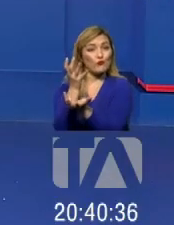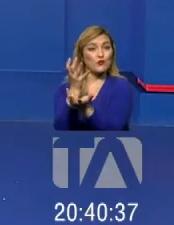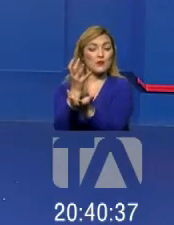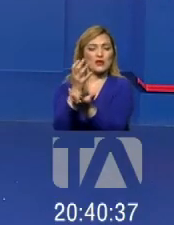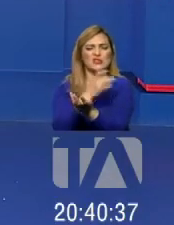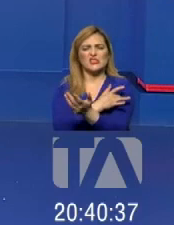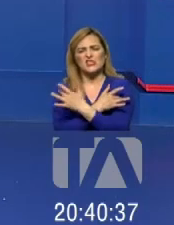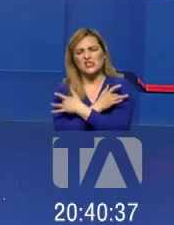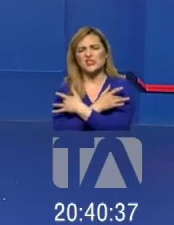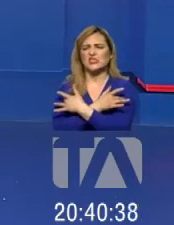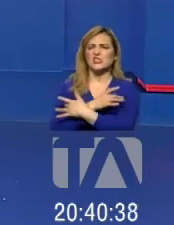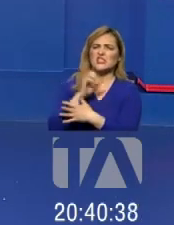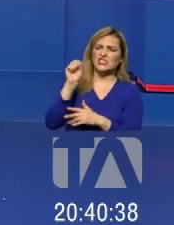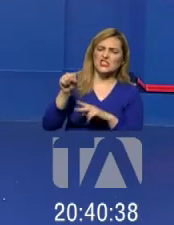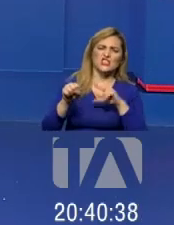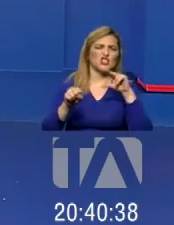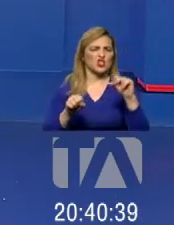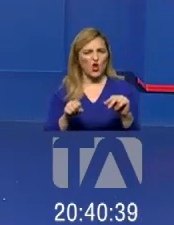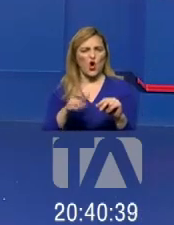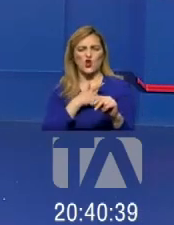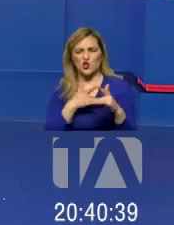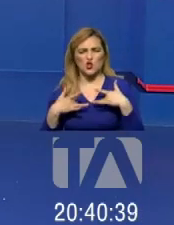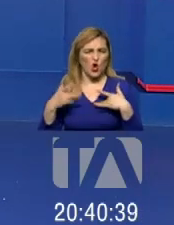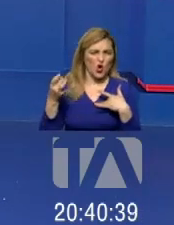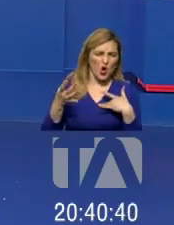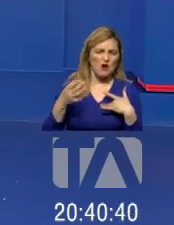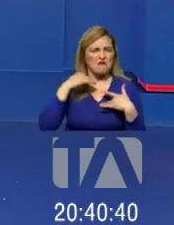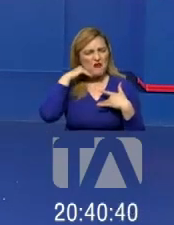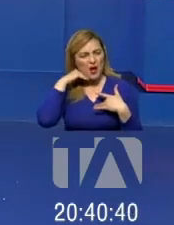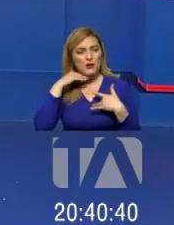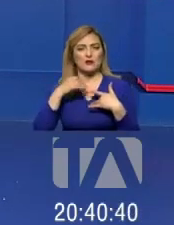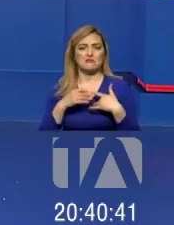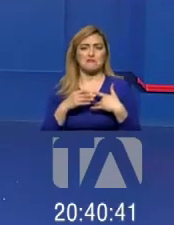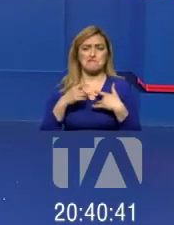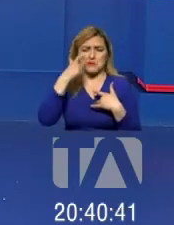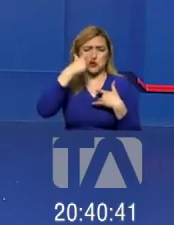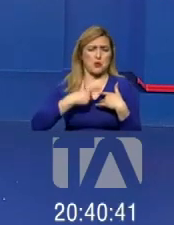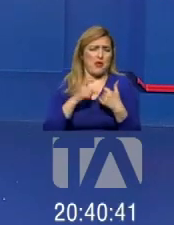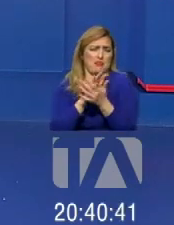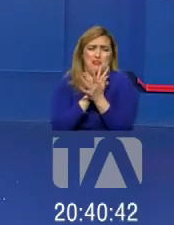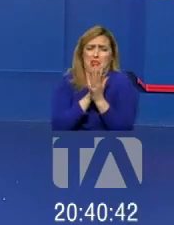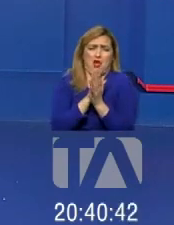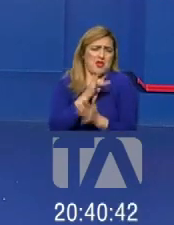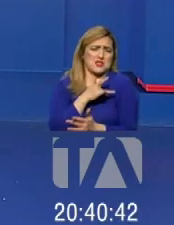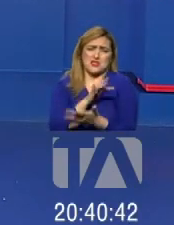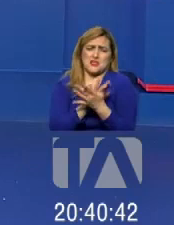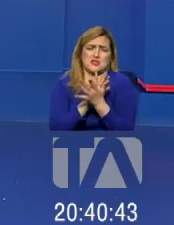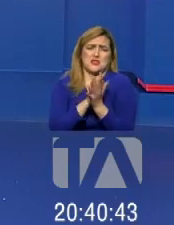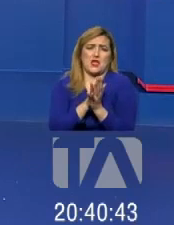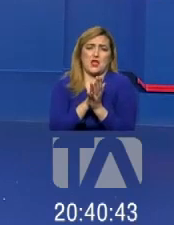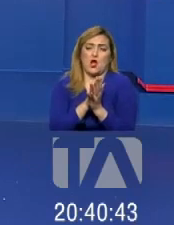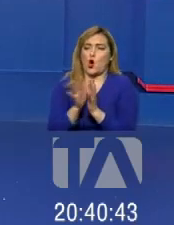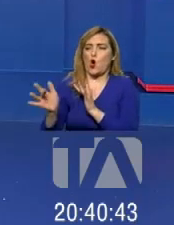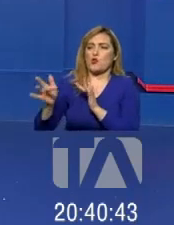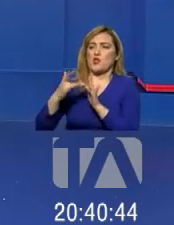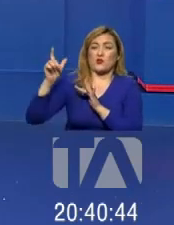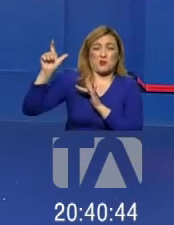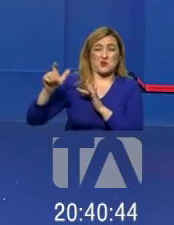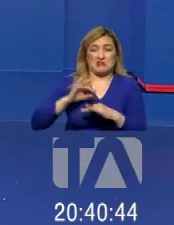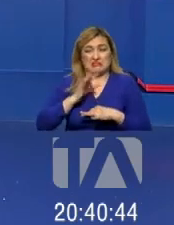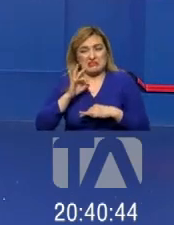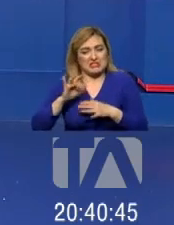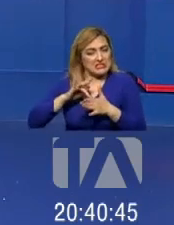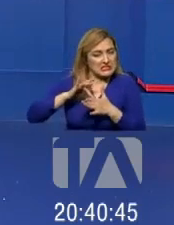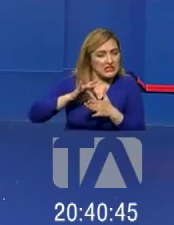su sintomatología. Tiene o no tiene síntomas. Si es que nosotros no tenemos síntomas, no tenemos vínculo epidemiológico, no tenemos en la casa